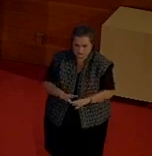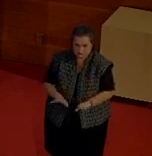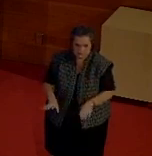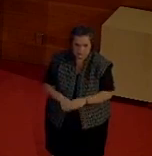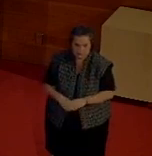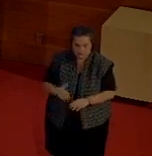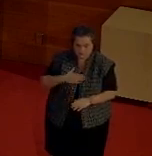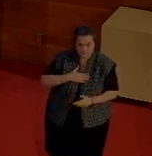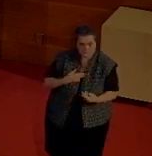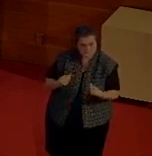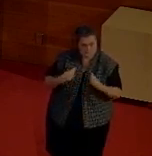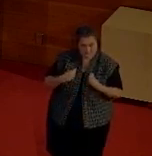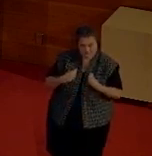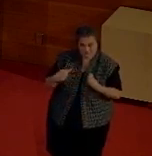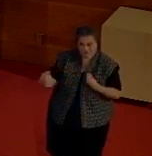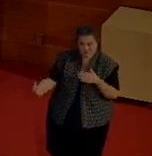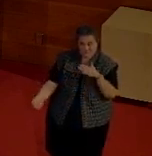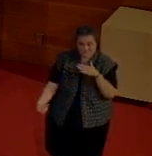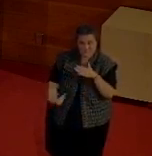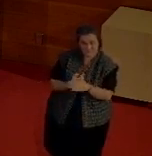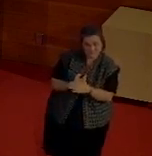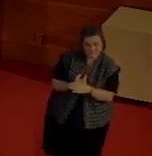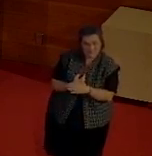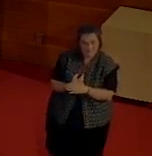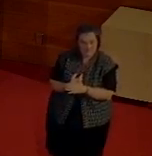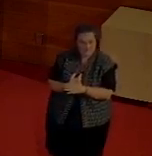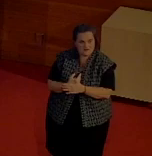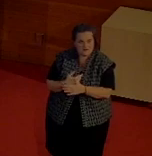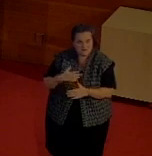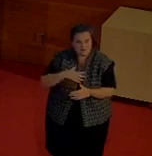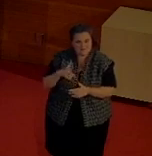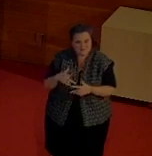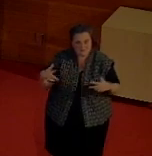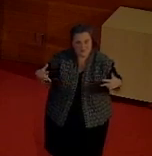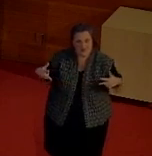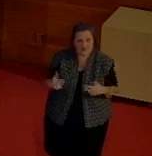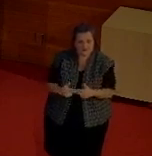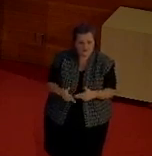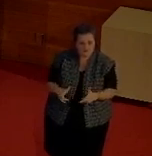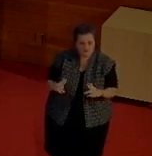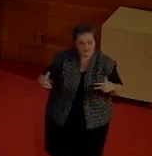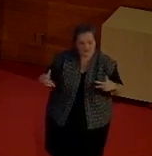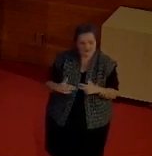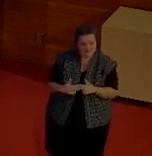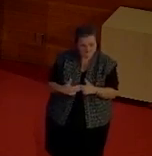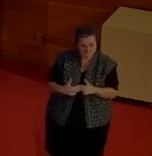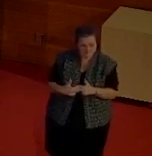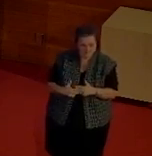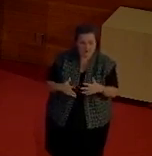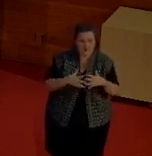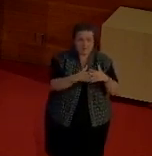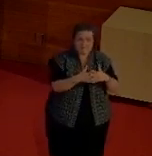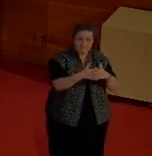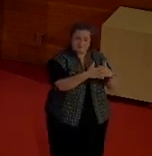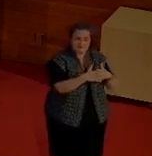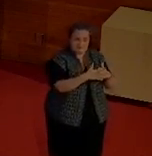en mi privacidad el nivel de recorte en mis derechos y libertades est años luz del que me puede imponer